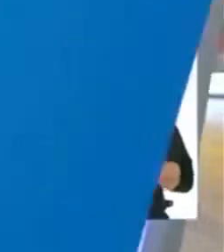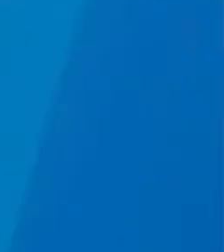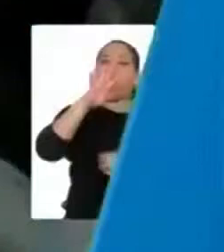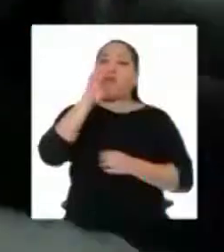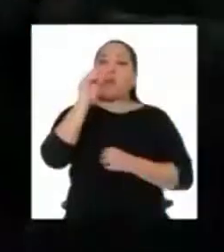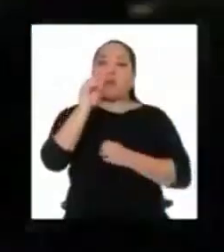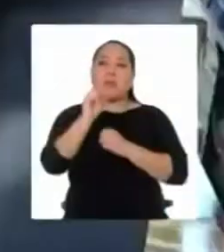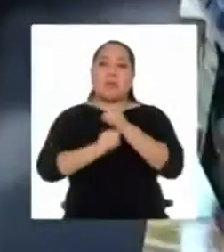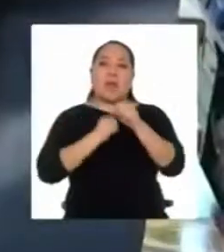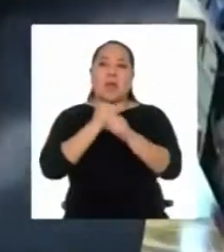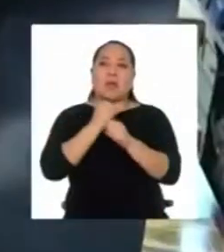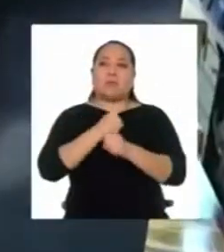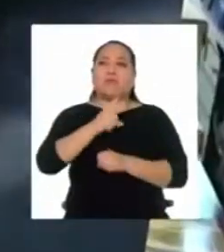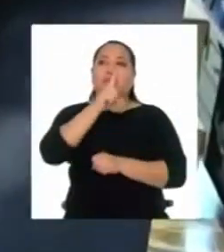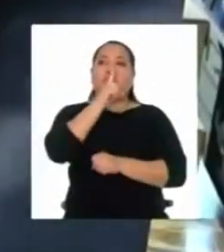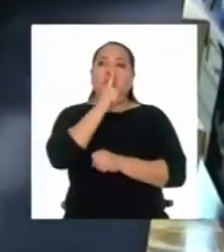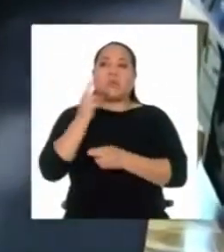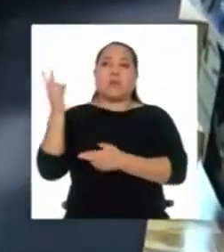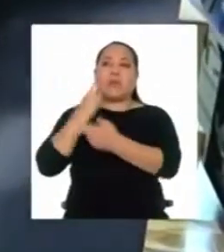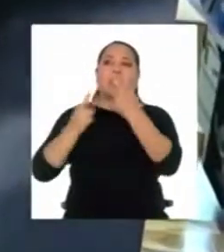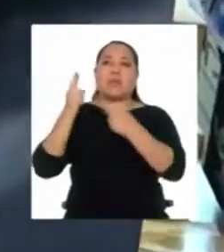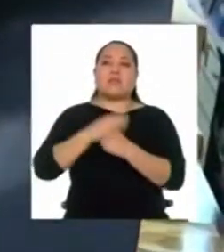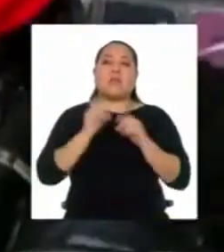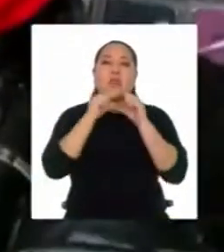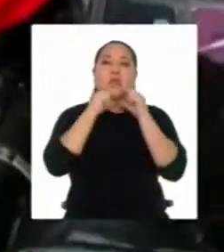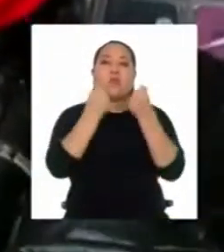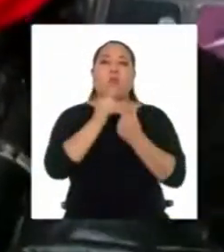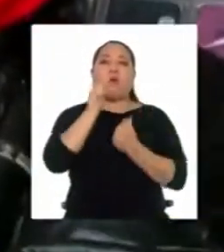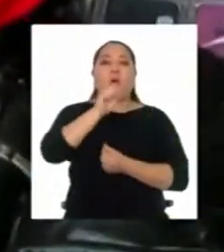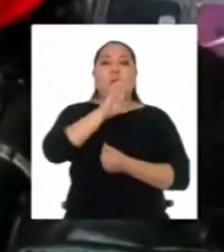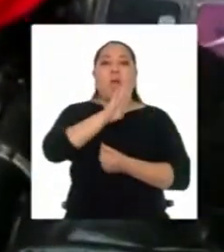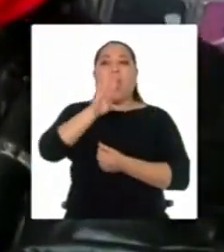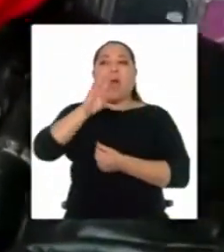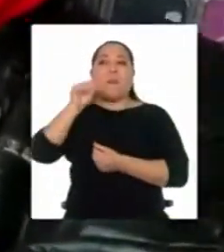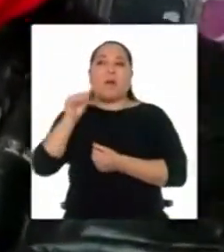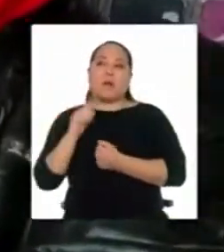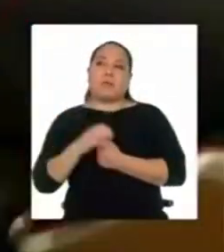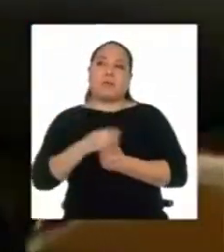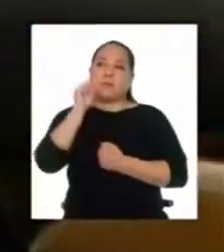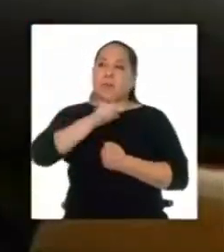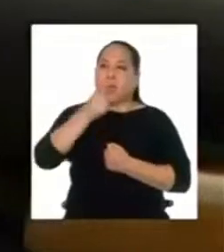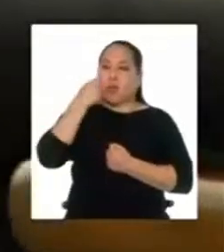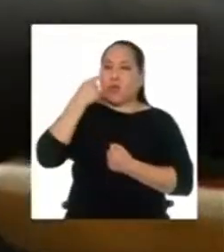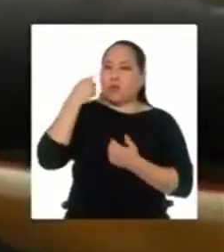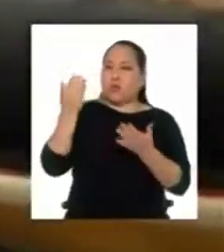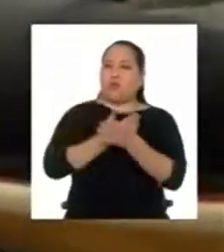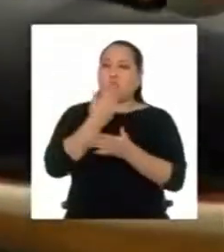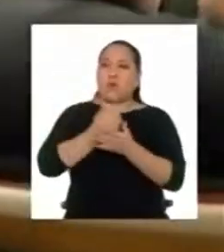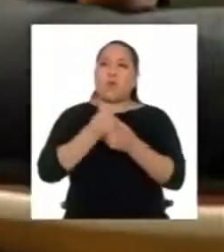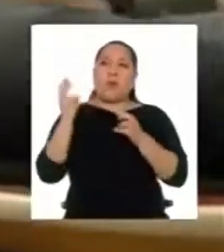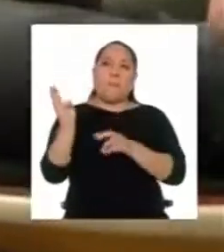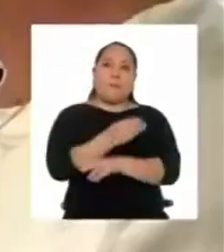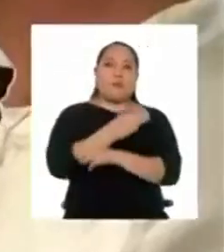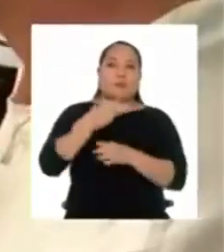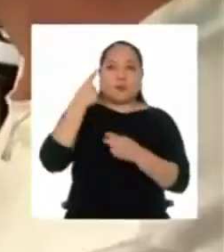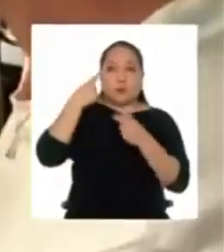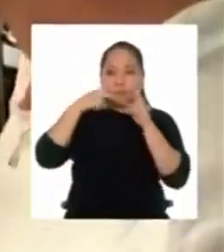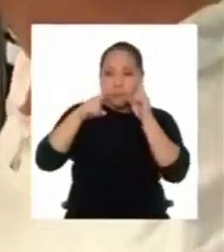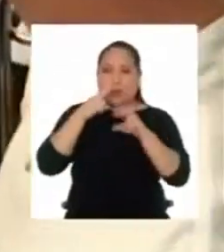años de silencio musical, vuelve el grupo ABBA. Ajá, conozca más de su nueva producción. Volvemos.